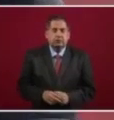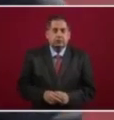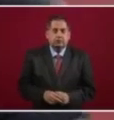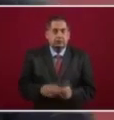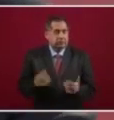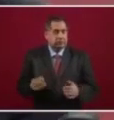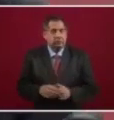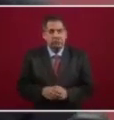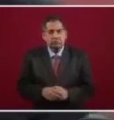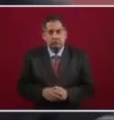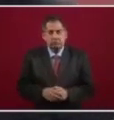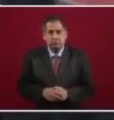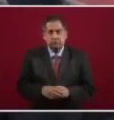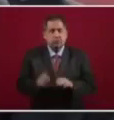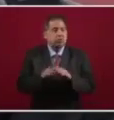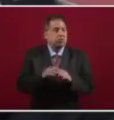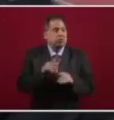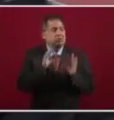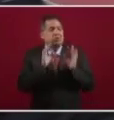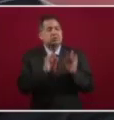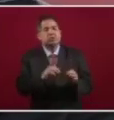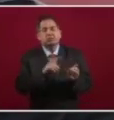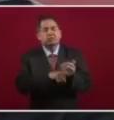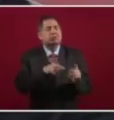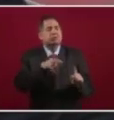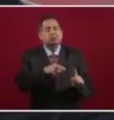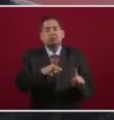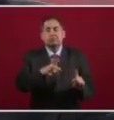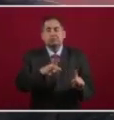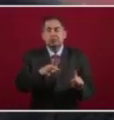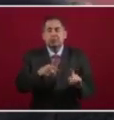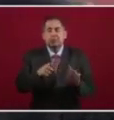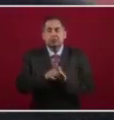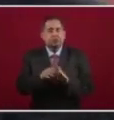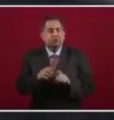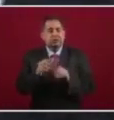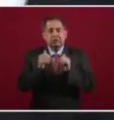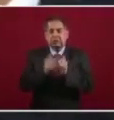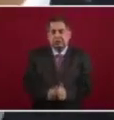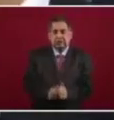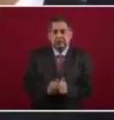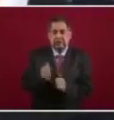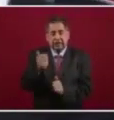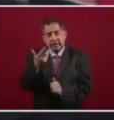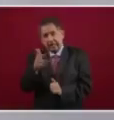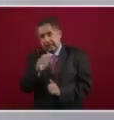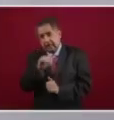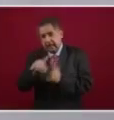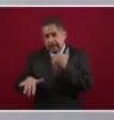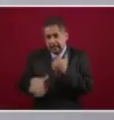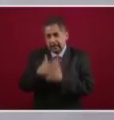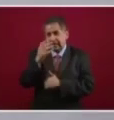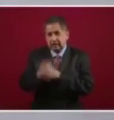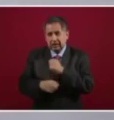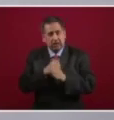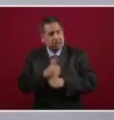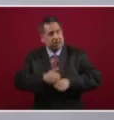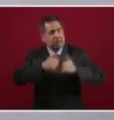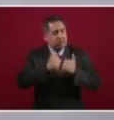Nada más con garantía de estar ahí 10, 15 años. Eso fue un invento